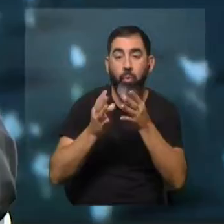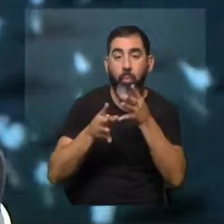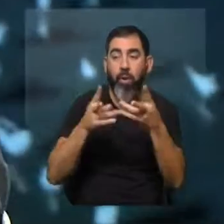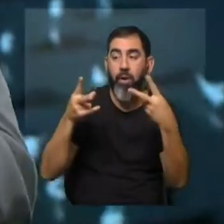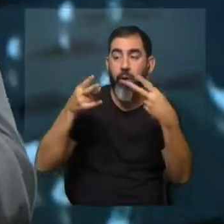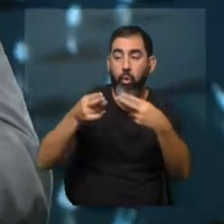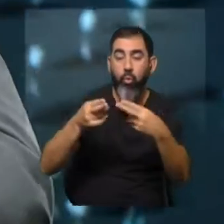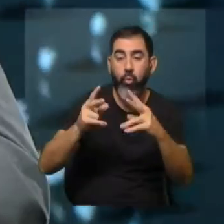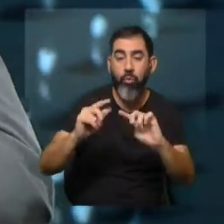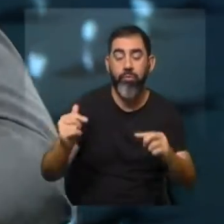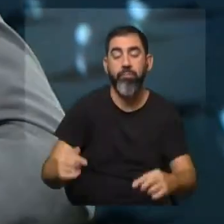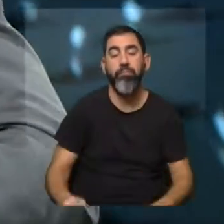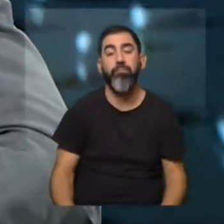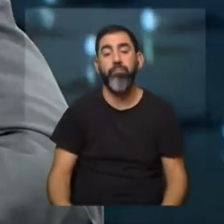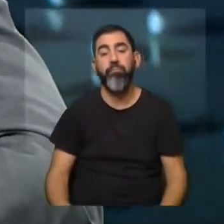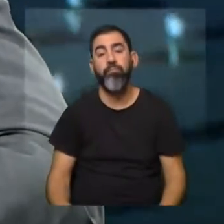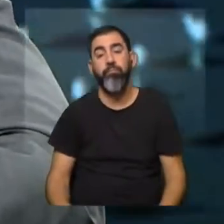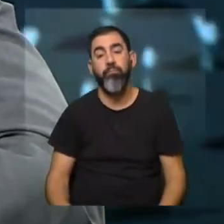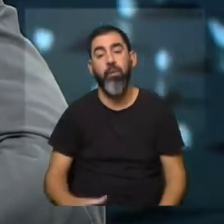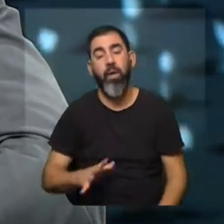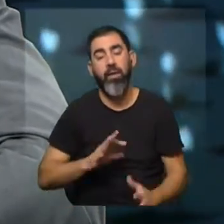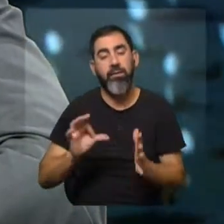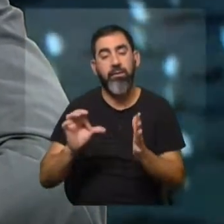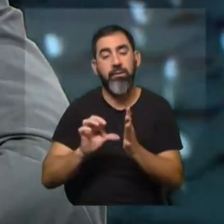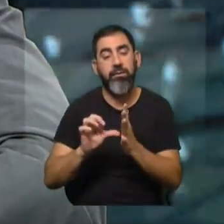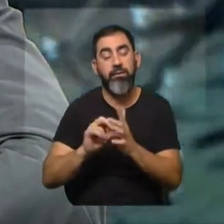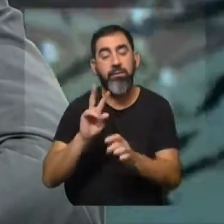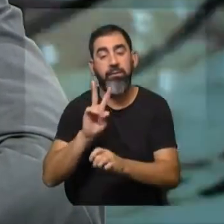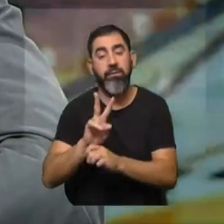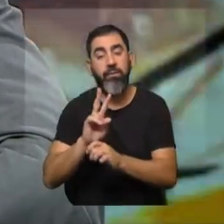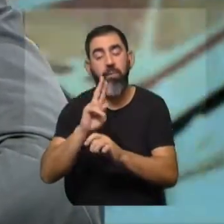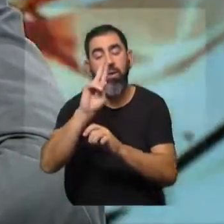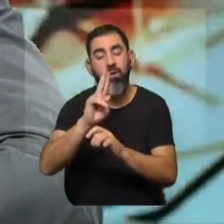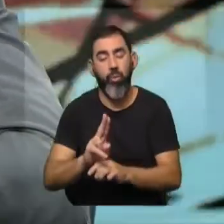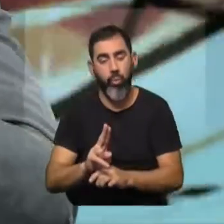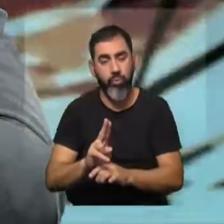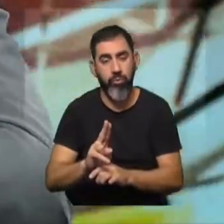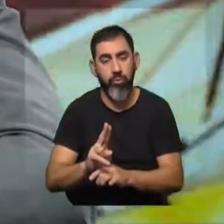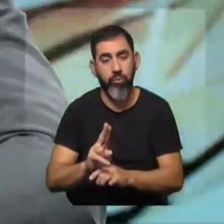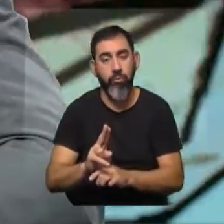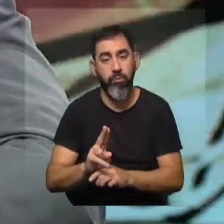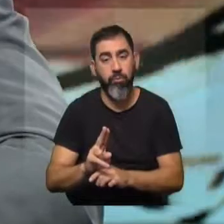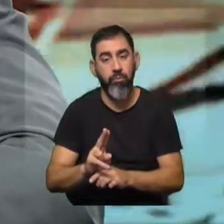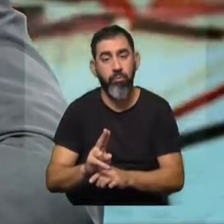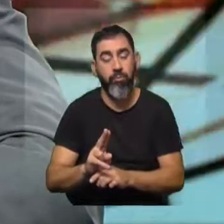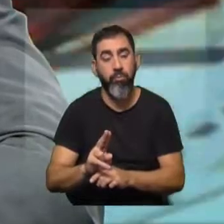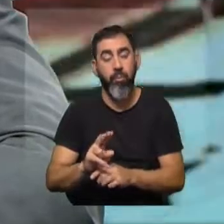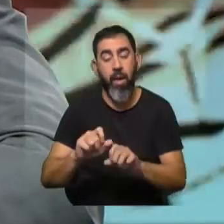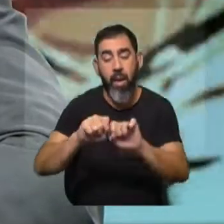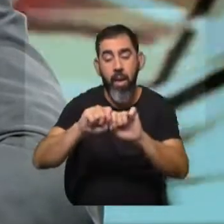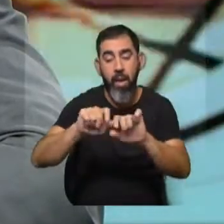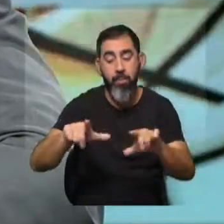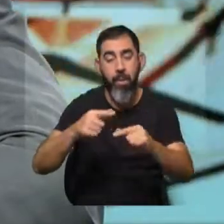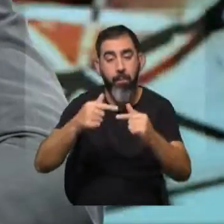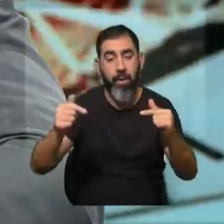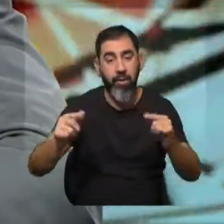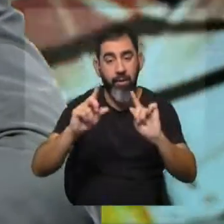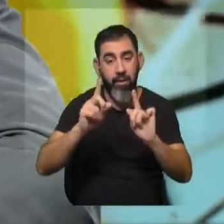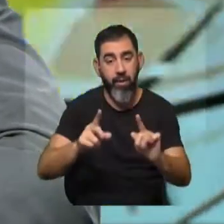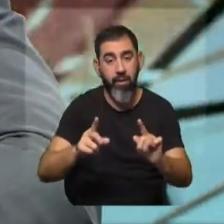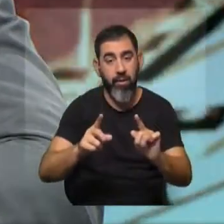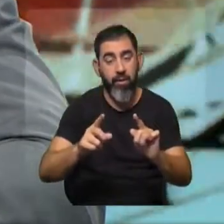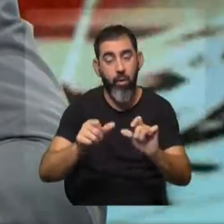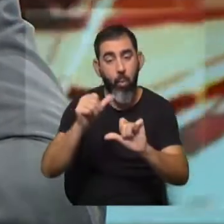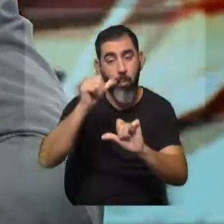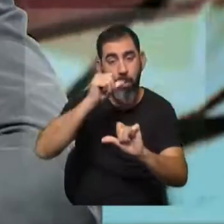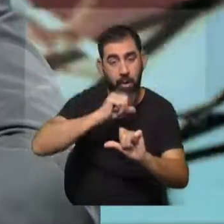un suministro, en fin. Hay diversos sistemas de control en los que también se usan. Se usa para esterilizar material, digamos, para esterilizar material